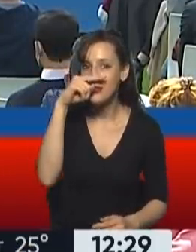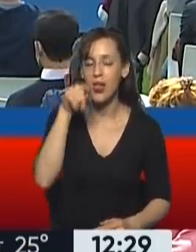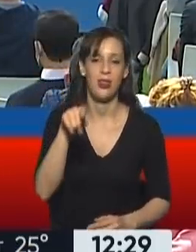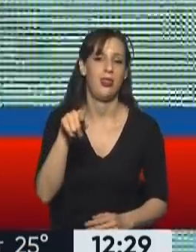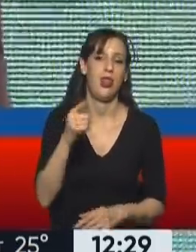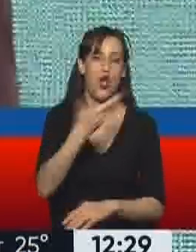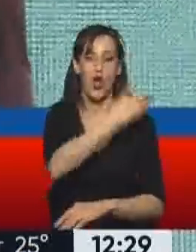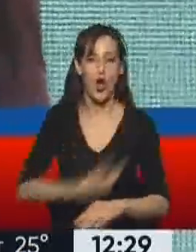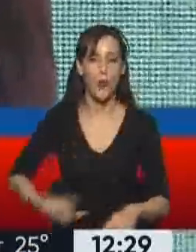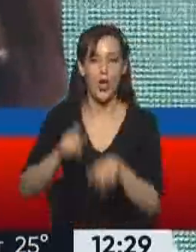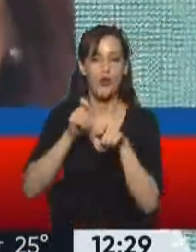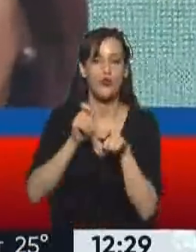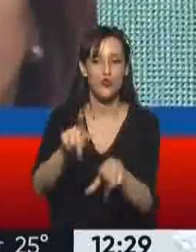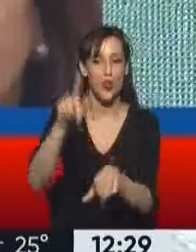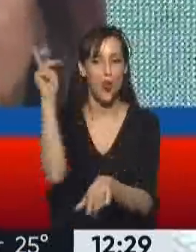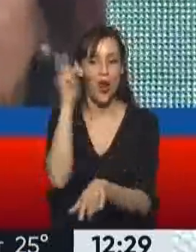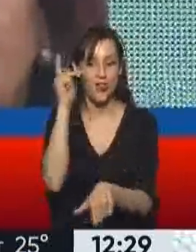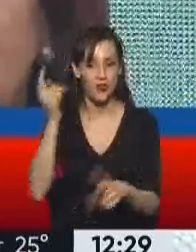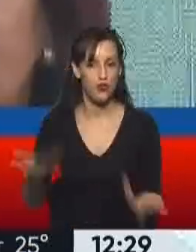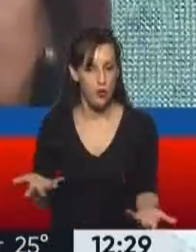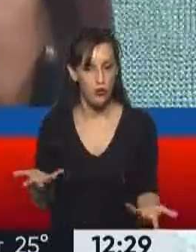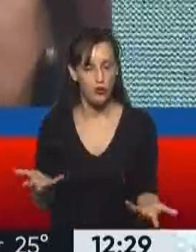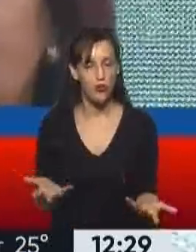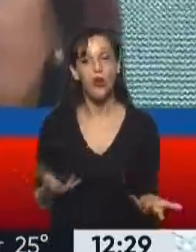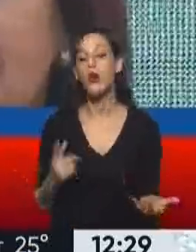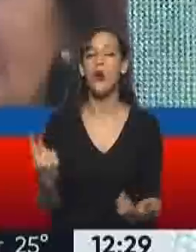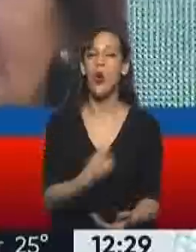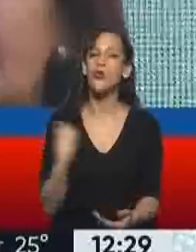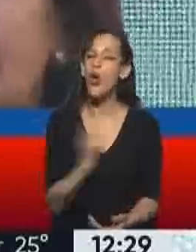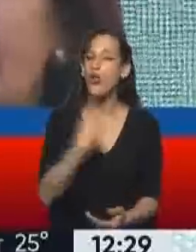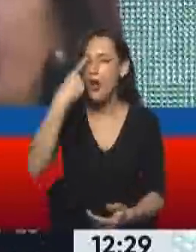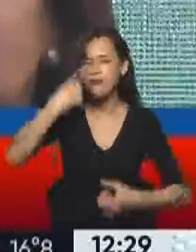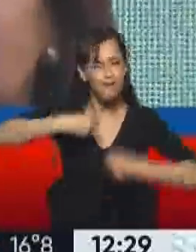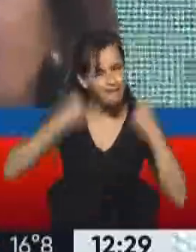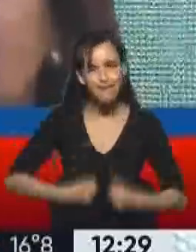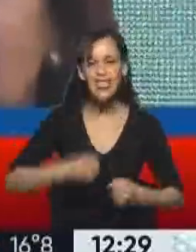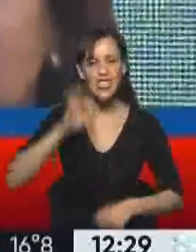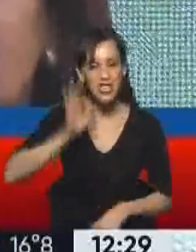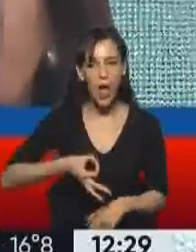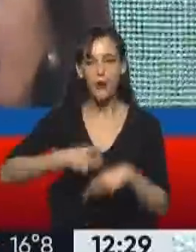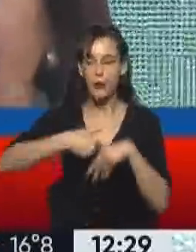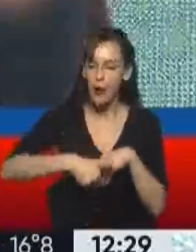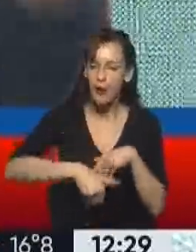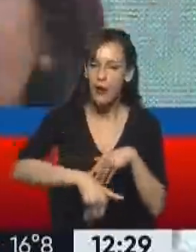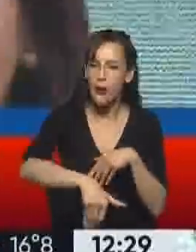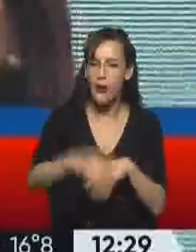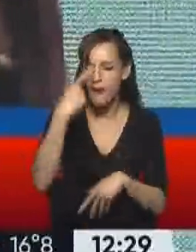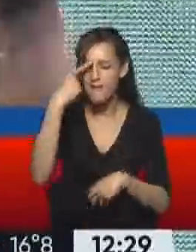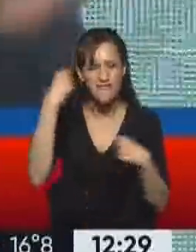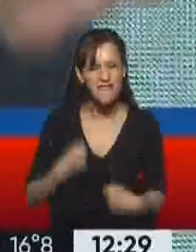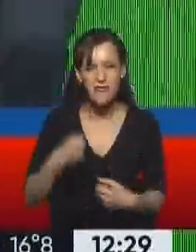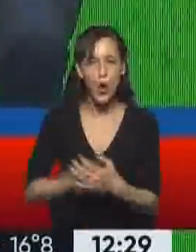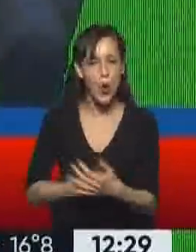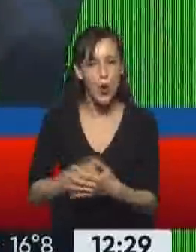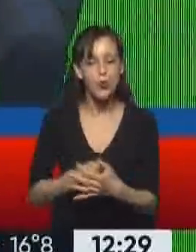había sido el de Néstor. Miren de lo que somos capaces cuando estamos convencidos de dar todas las batallas que tengamos que dar